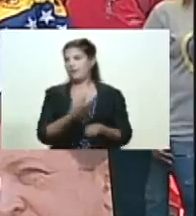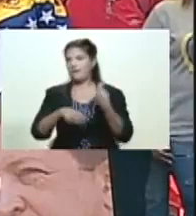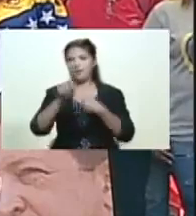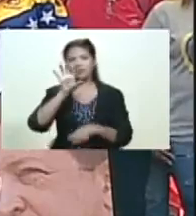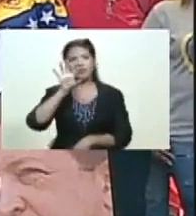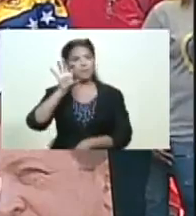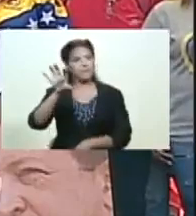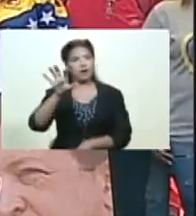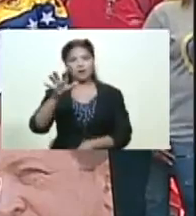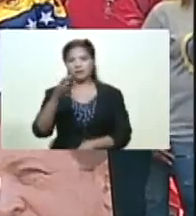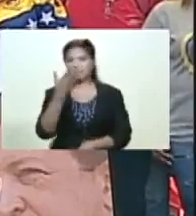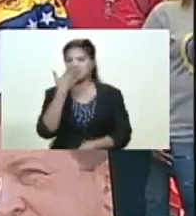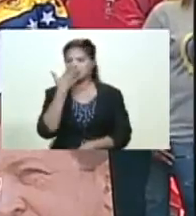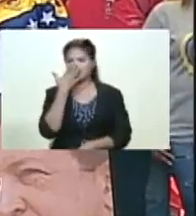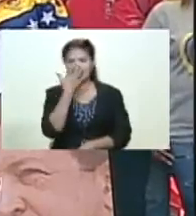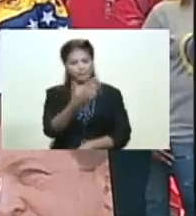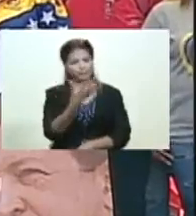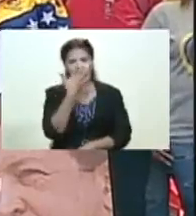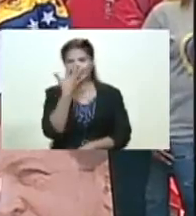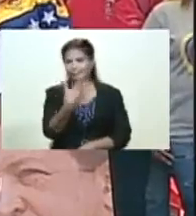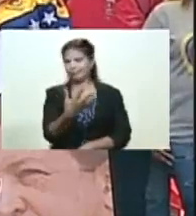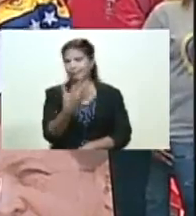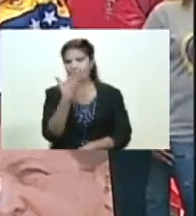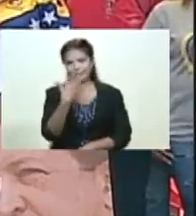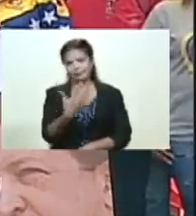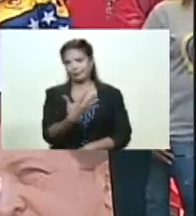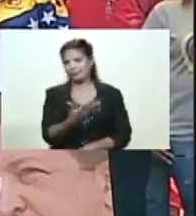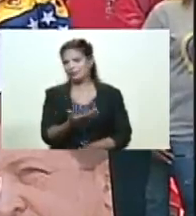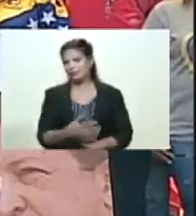vendepatria, miserable, miserable, miserable,